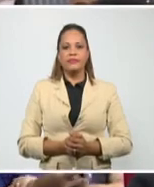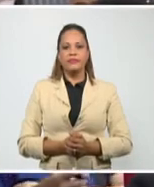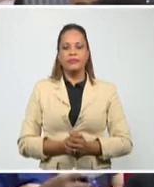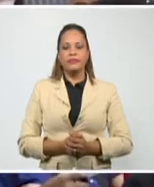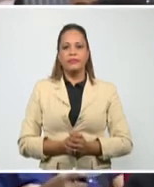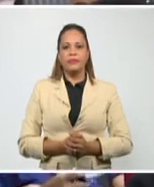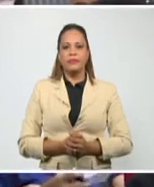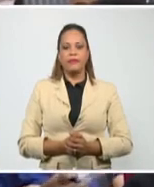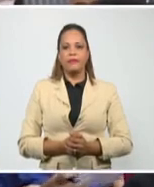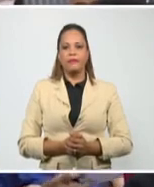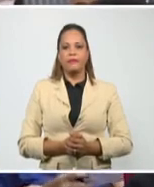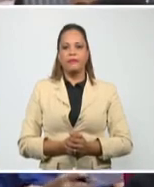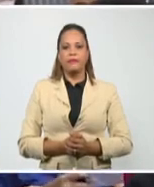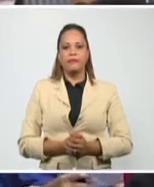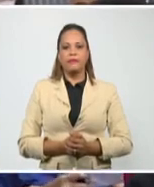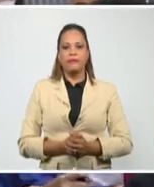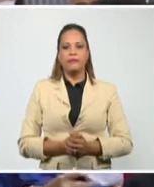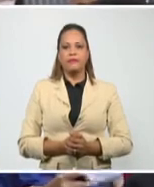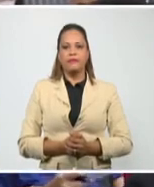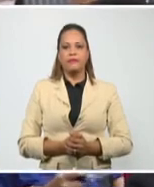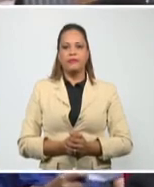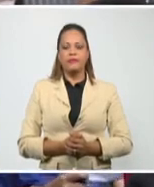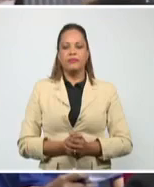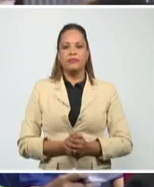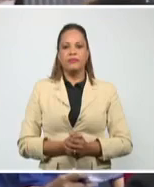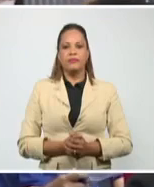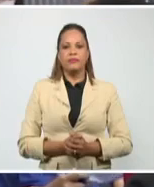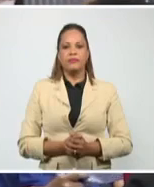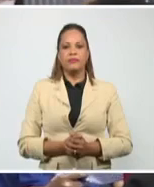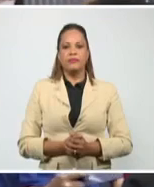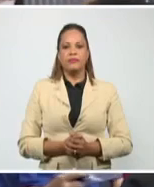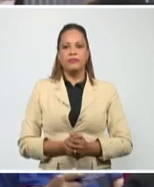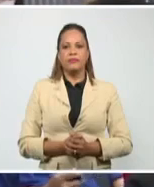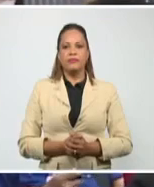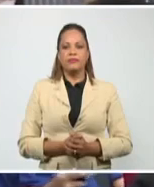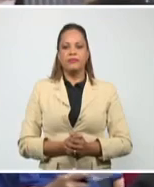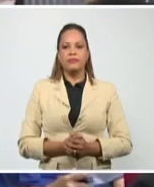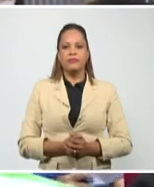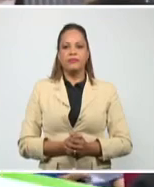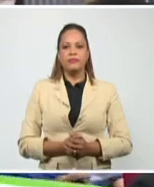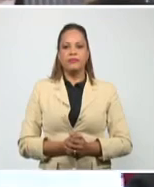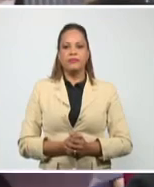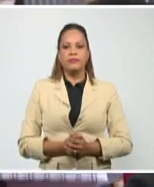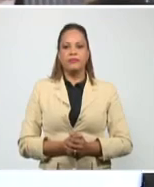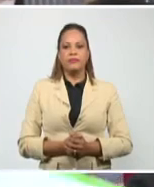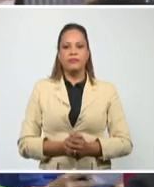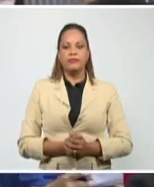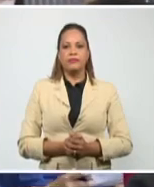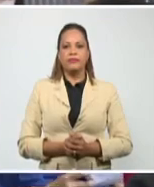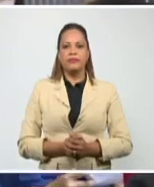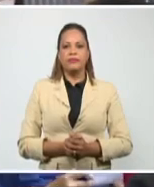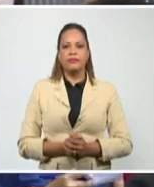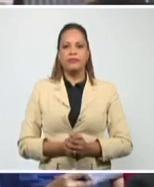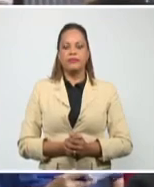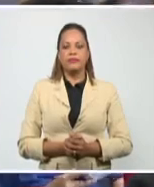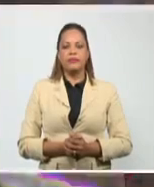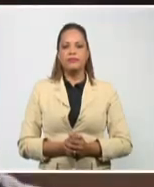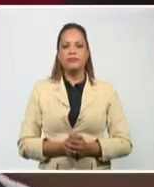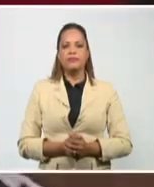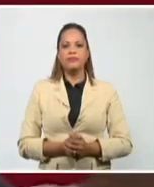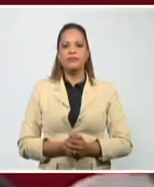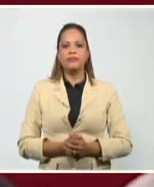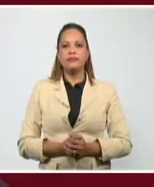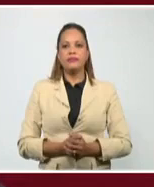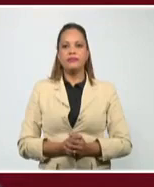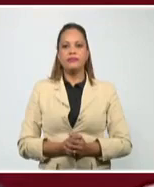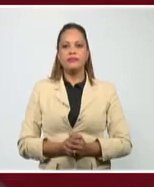derechos constitucionales, que el 80 y pico % de los cubanos votamos, tienen que ser un límite. Porque no puede ser que por tu derecho se vulnere de la mayoría.